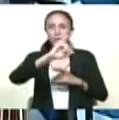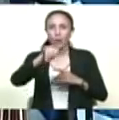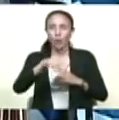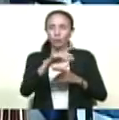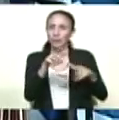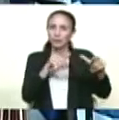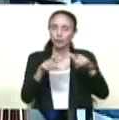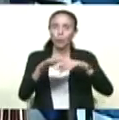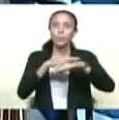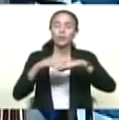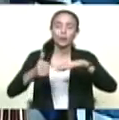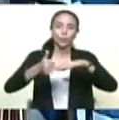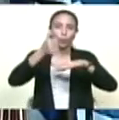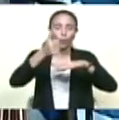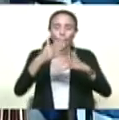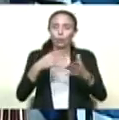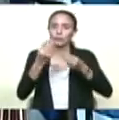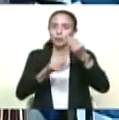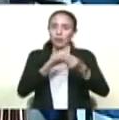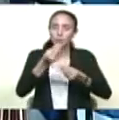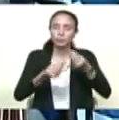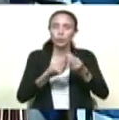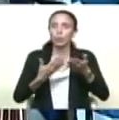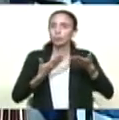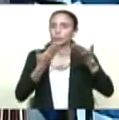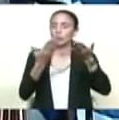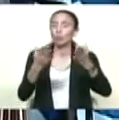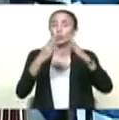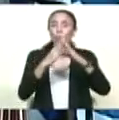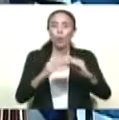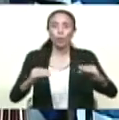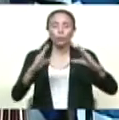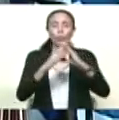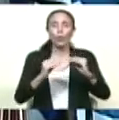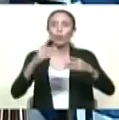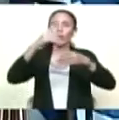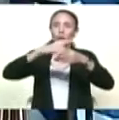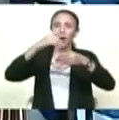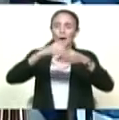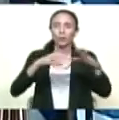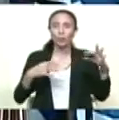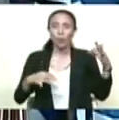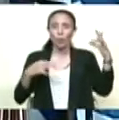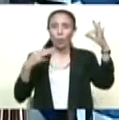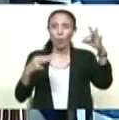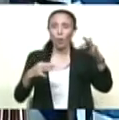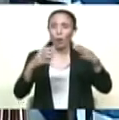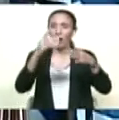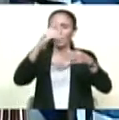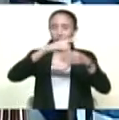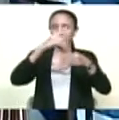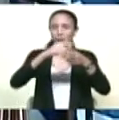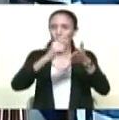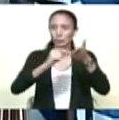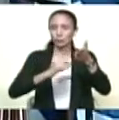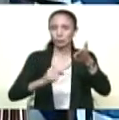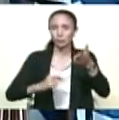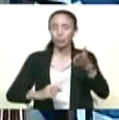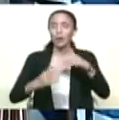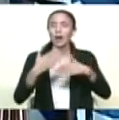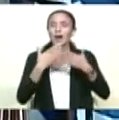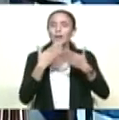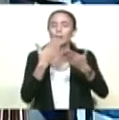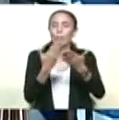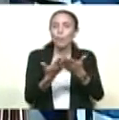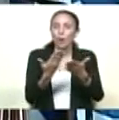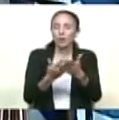ministerio público entregó el ministerio público todos los documentos todos los recaudos para la solicitud de extradición